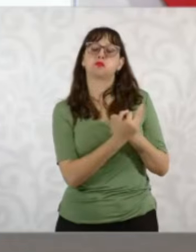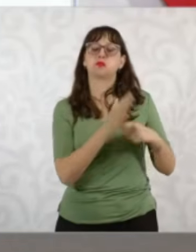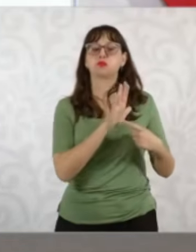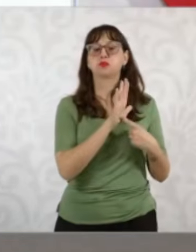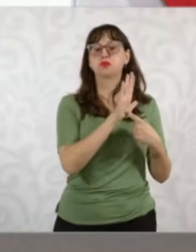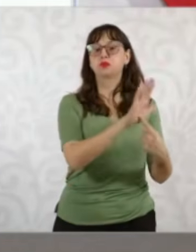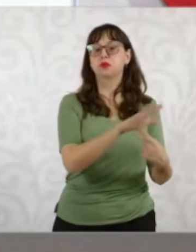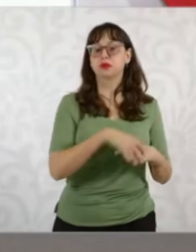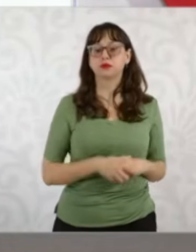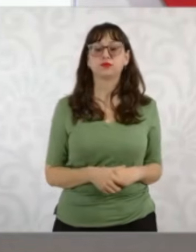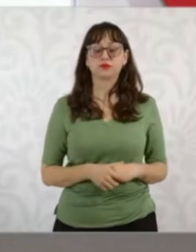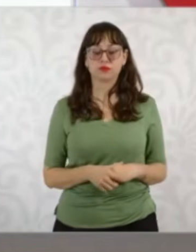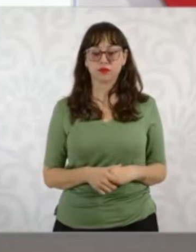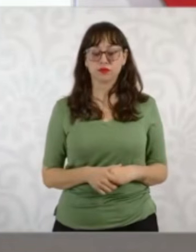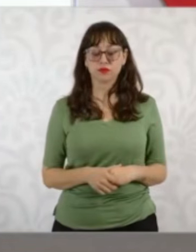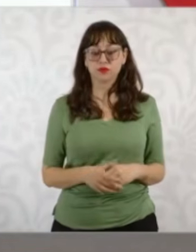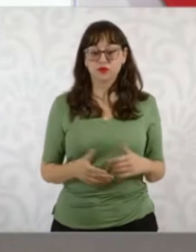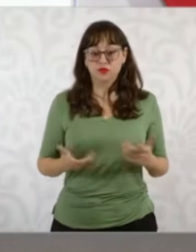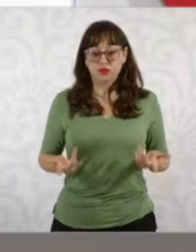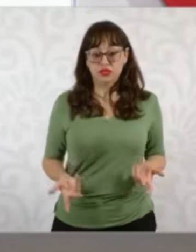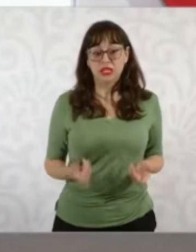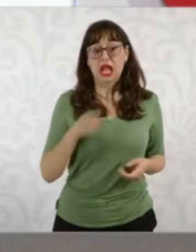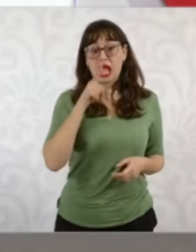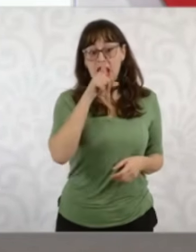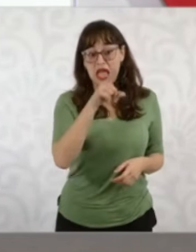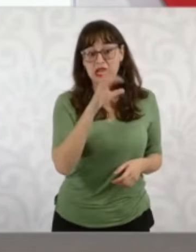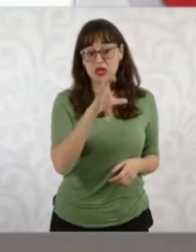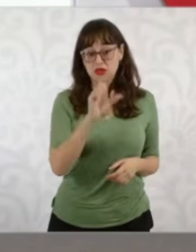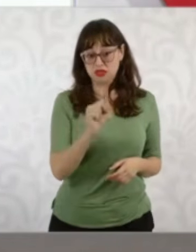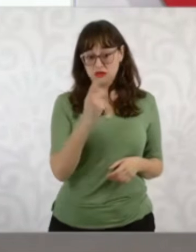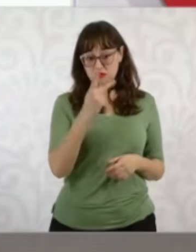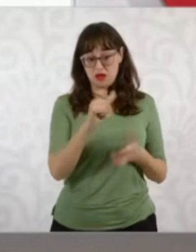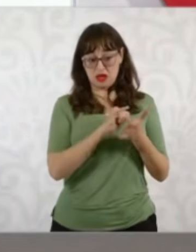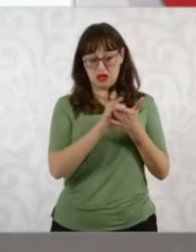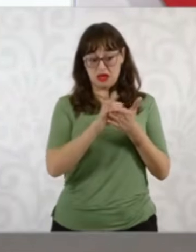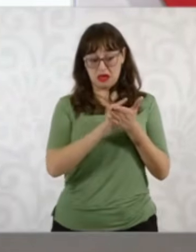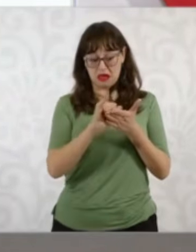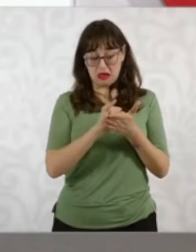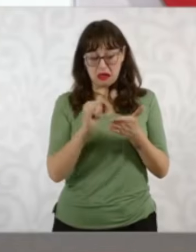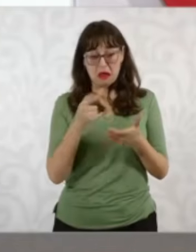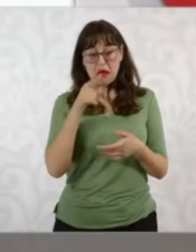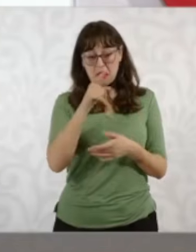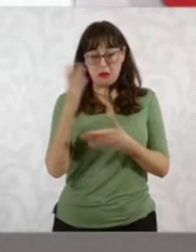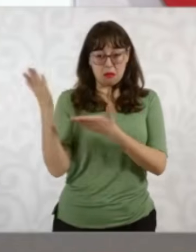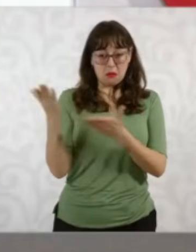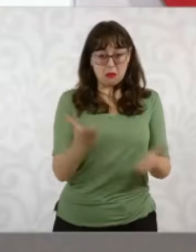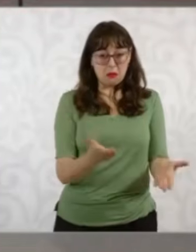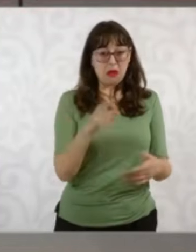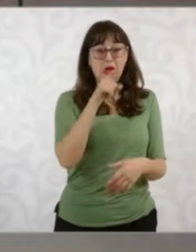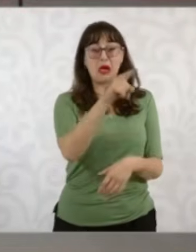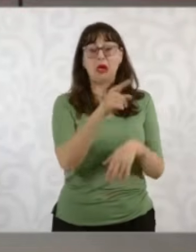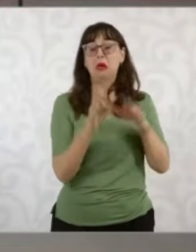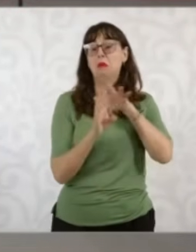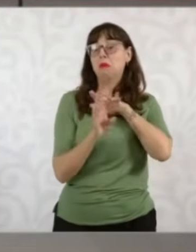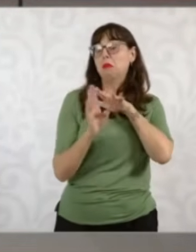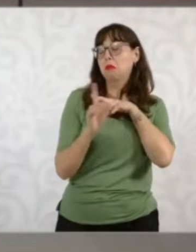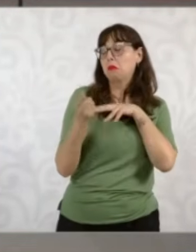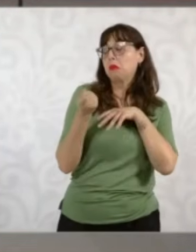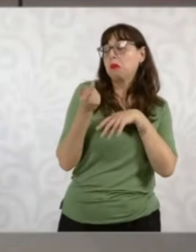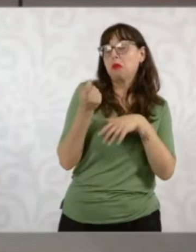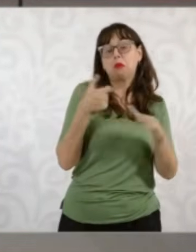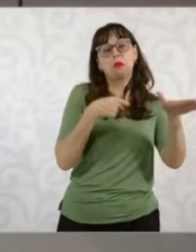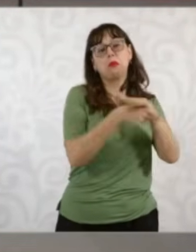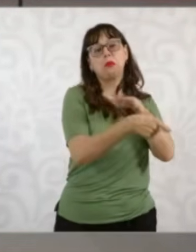derecha, la bienvenida que le dieron a Sheinbaum en Nueva York, los acarreados que mantiene Morena en Estados